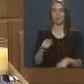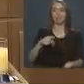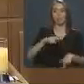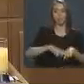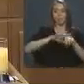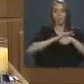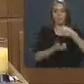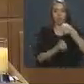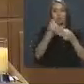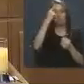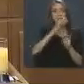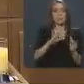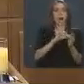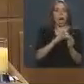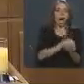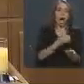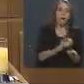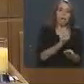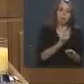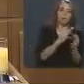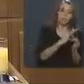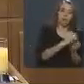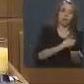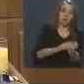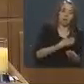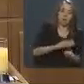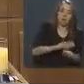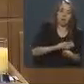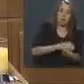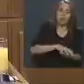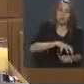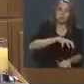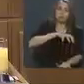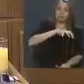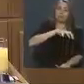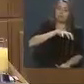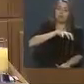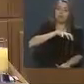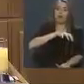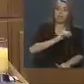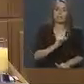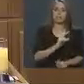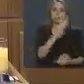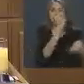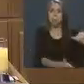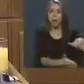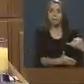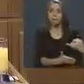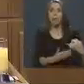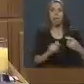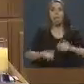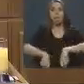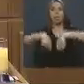obtener rentabilidades que posteriormente y eventualmente se habrían devuelto al el empleador que lo